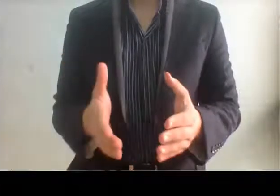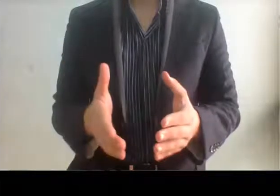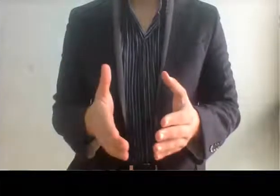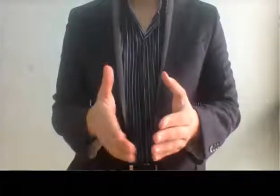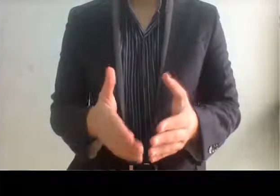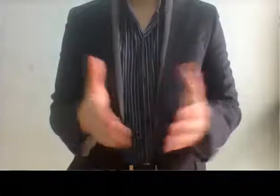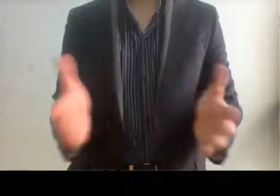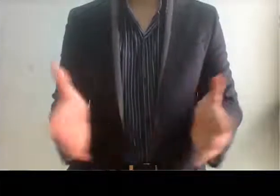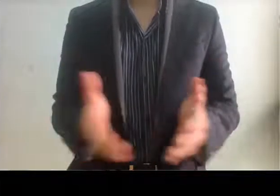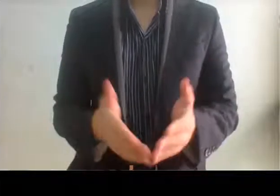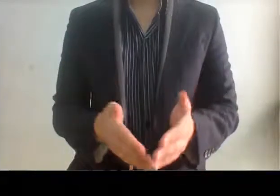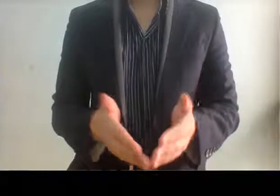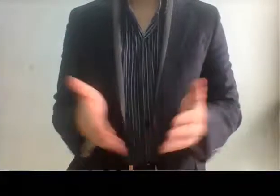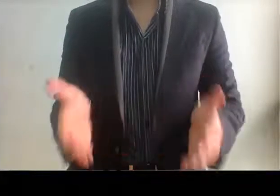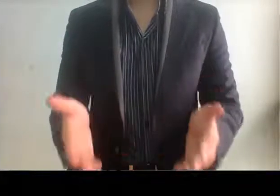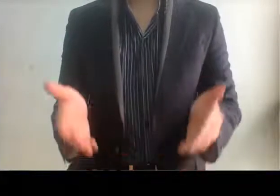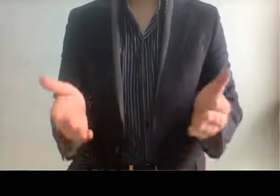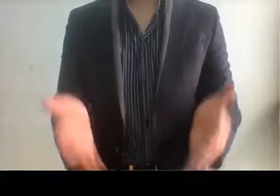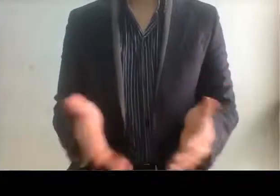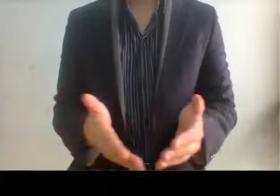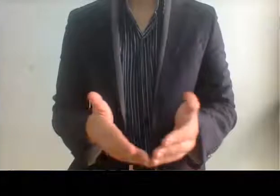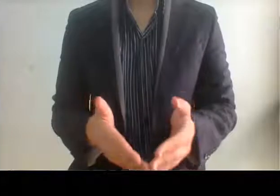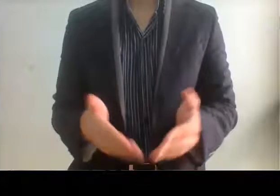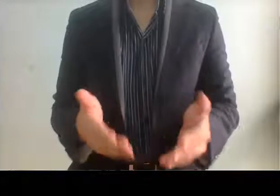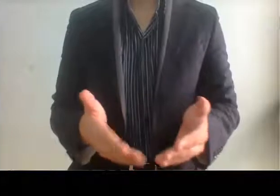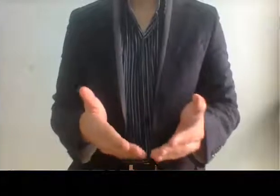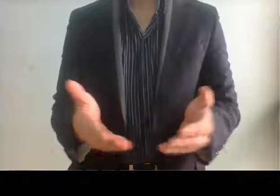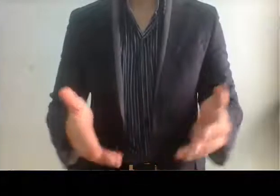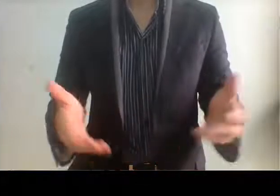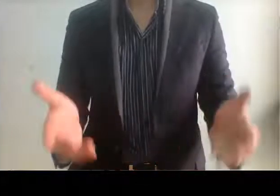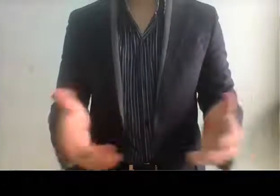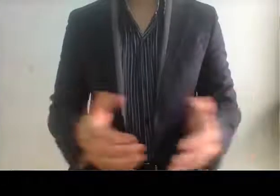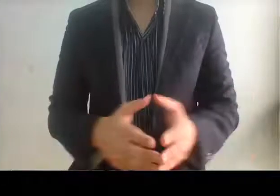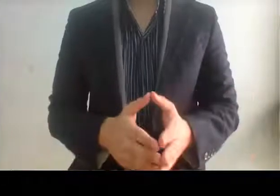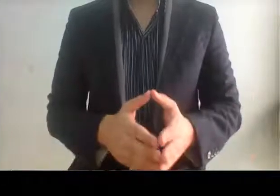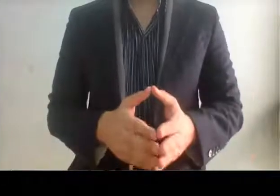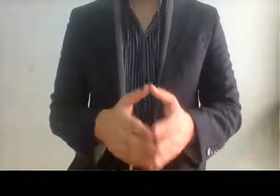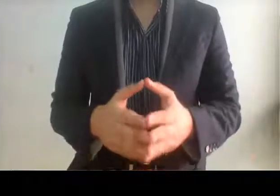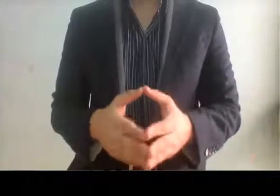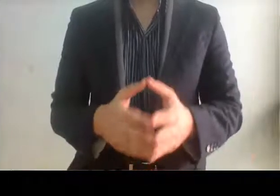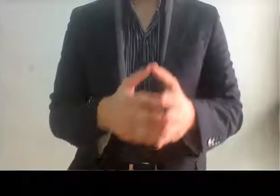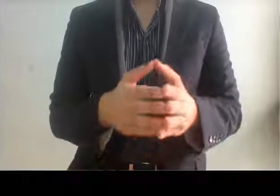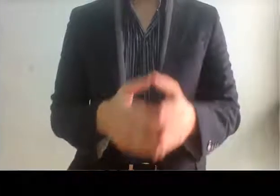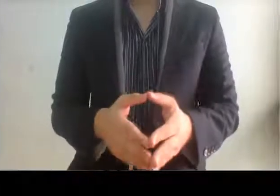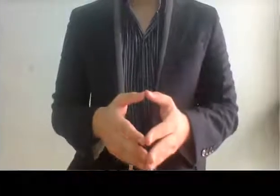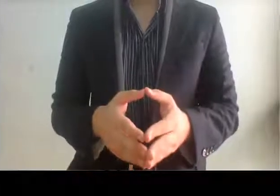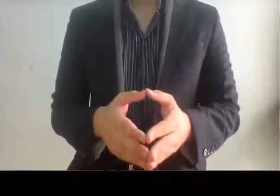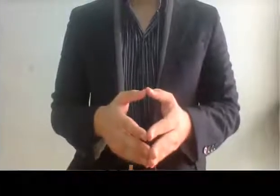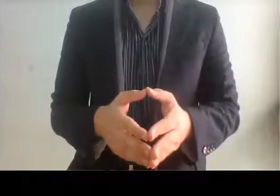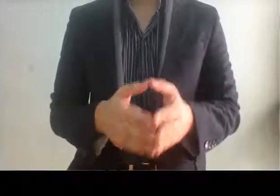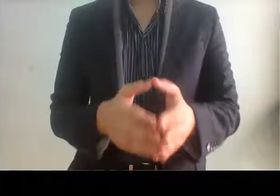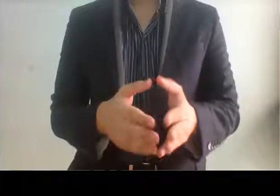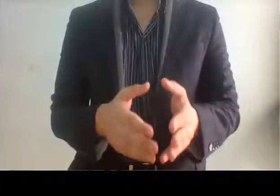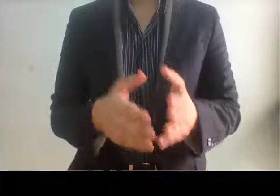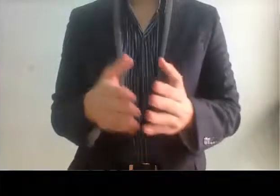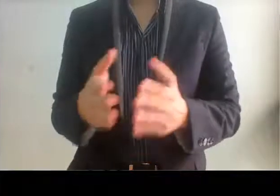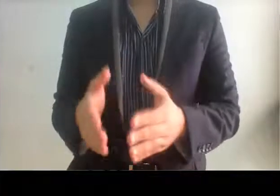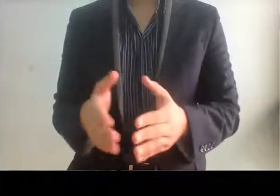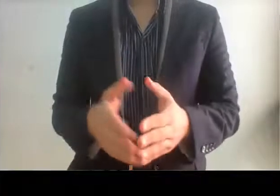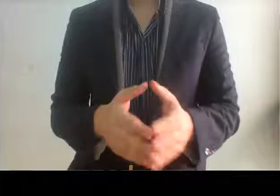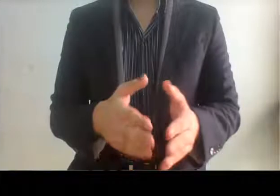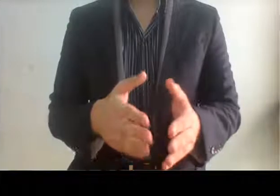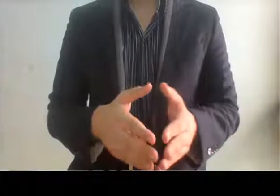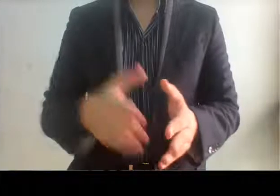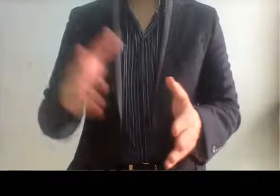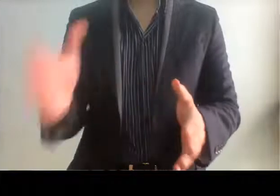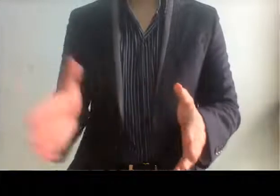que los necesite, puesto que incluso en anteriores administraciones los recursos que iban destinados para la compra de ventiladores fueron básicamente